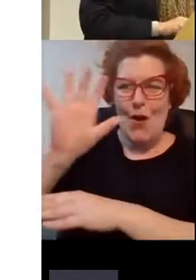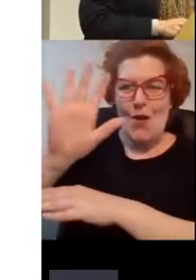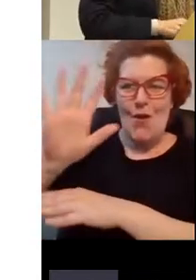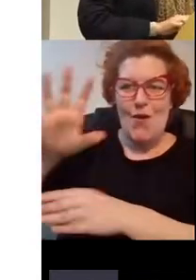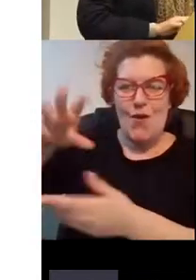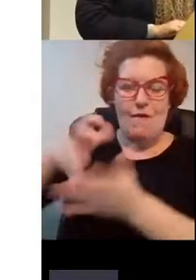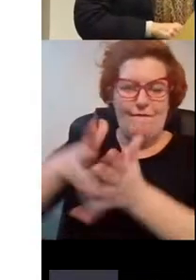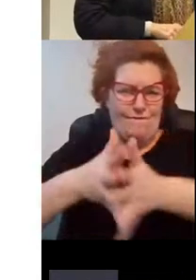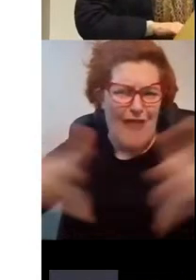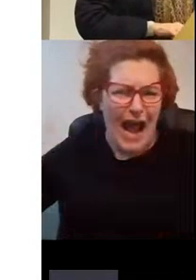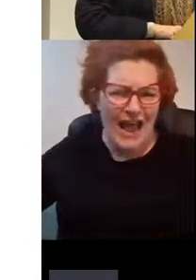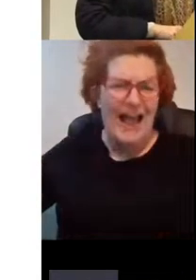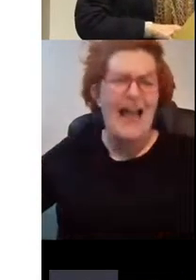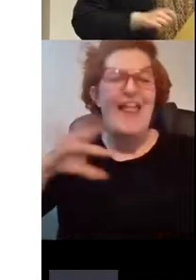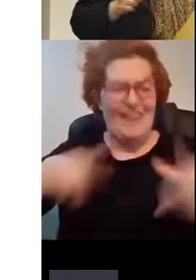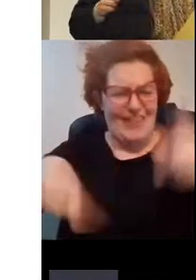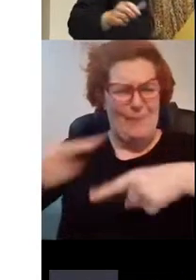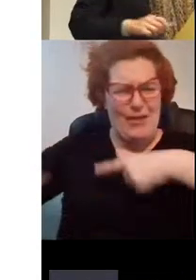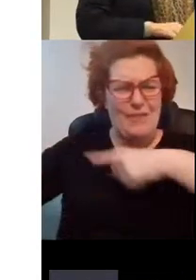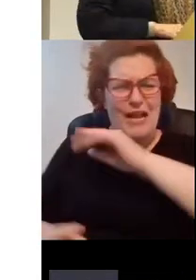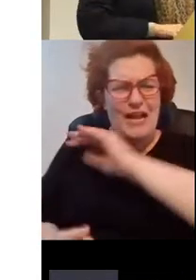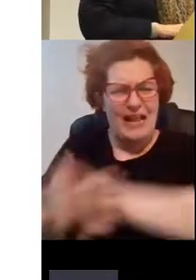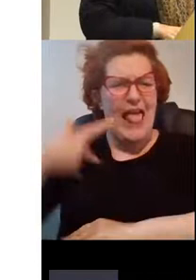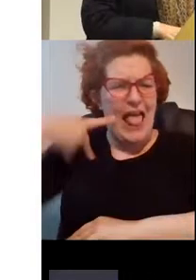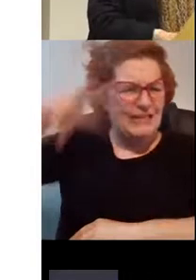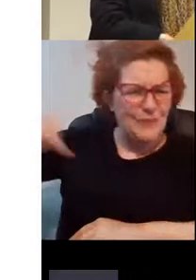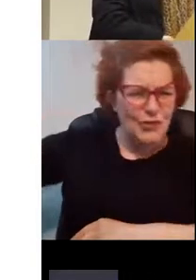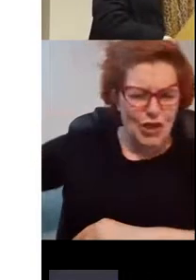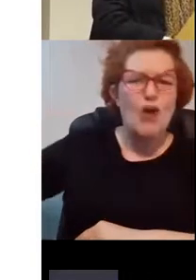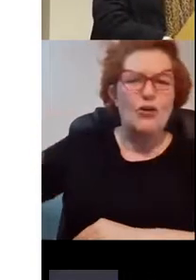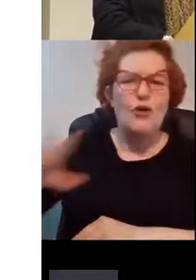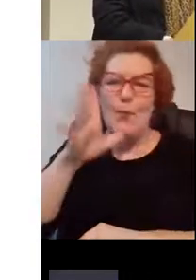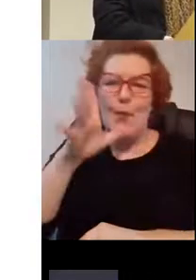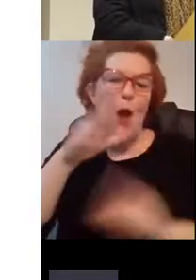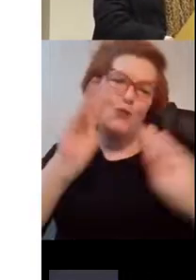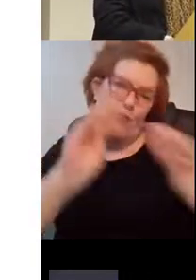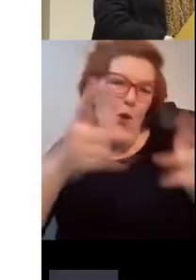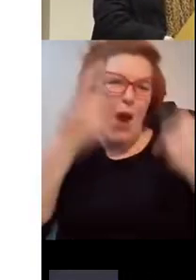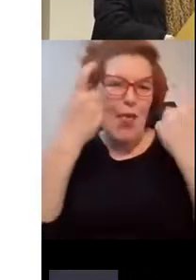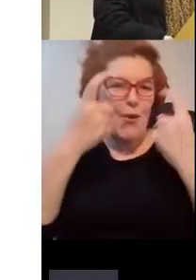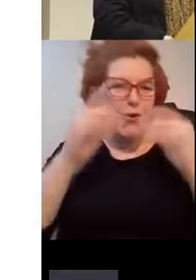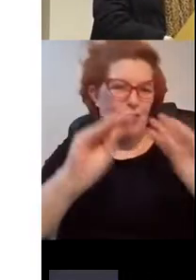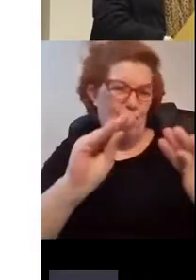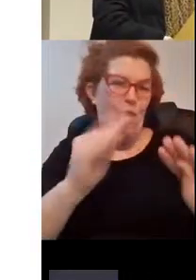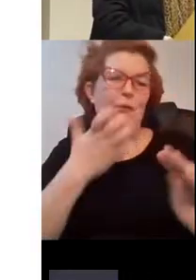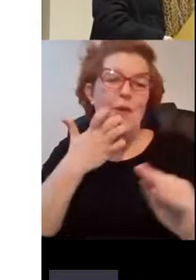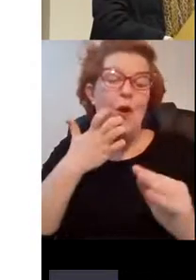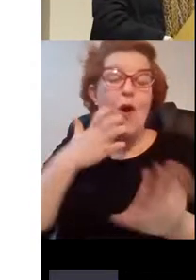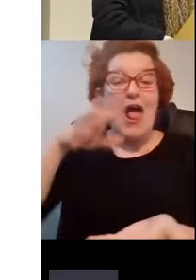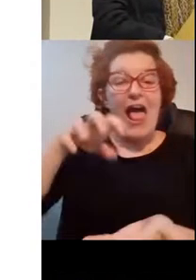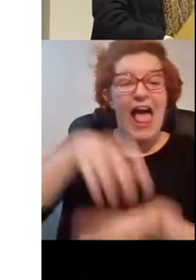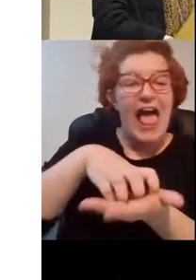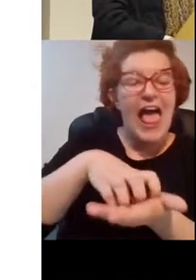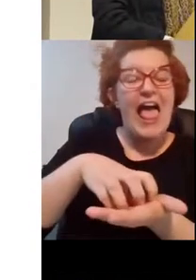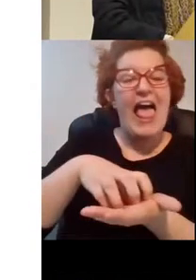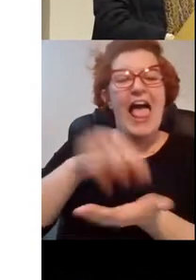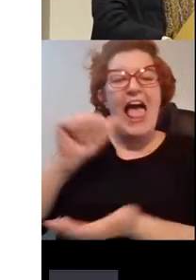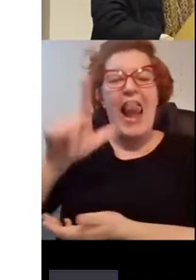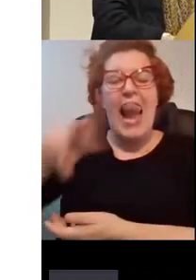museo gigantesco con estos ornamentos que se han inventado. Estos son algunos de la Alhambra.